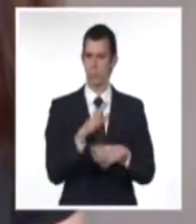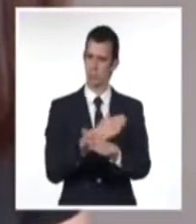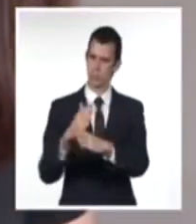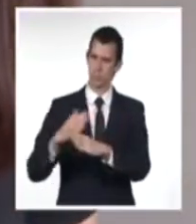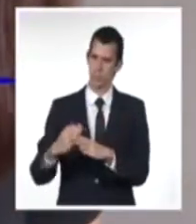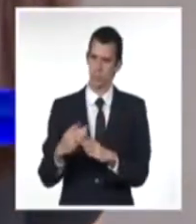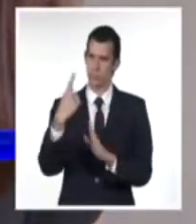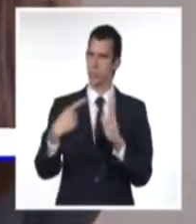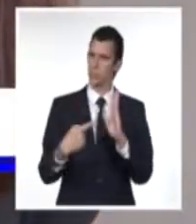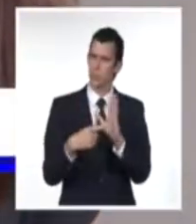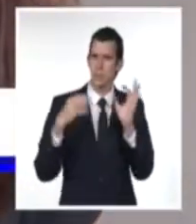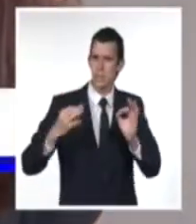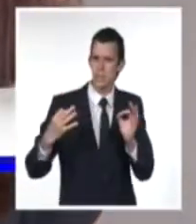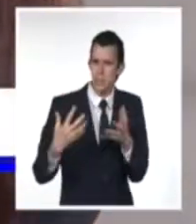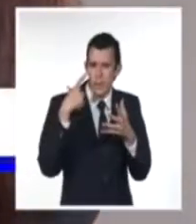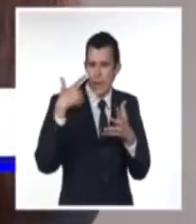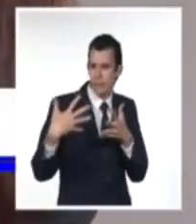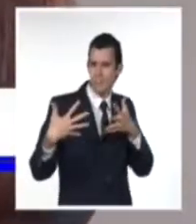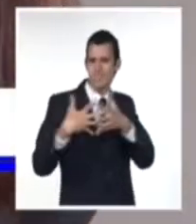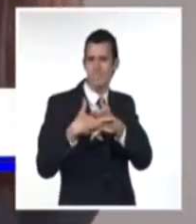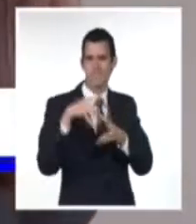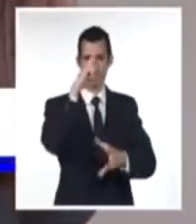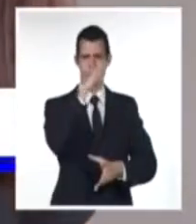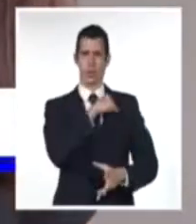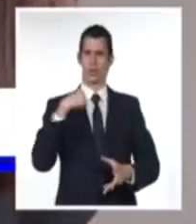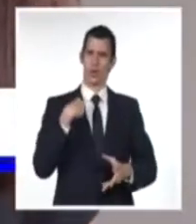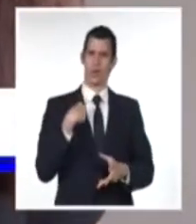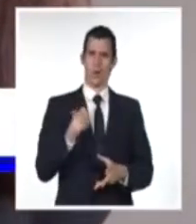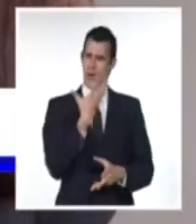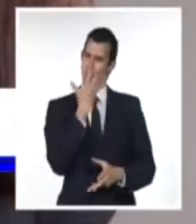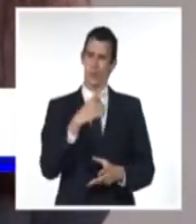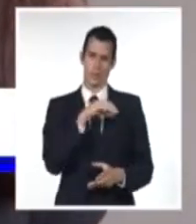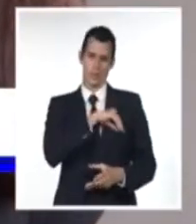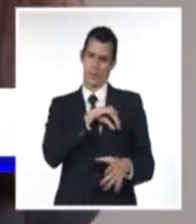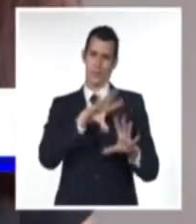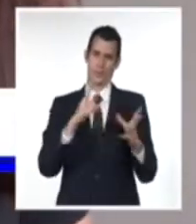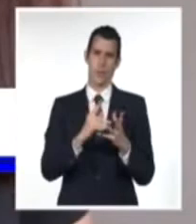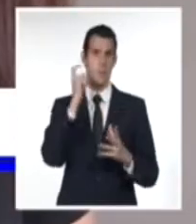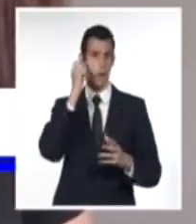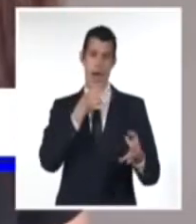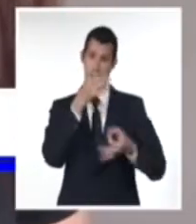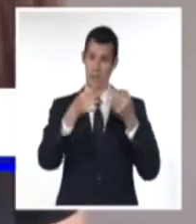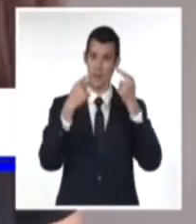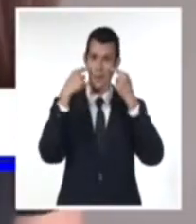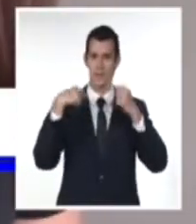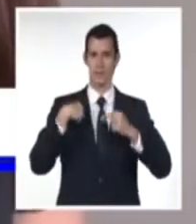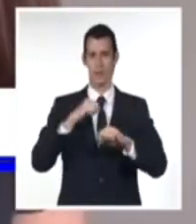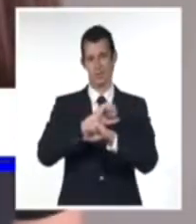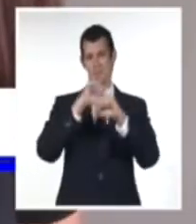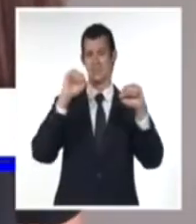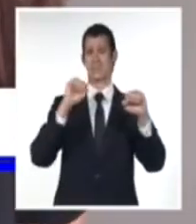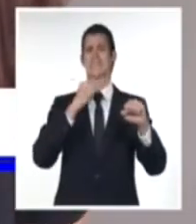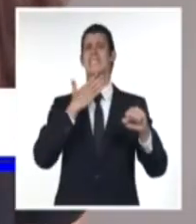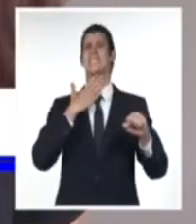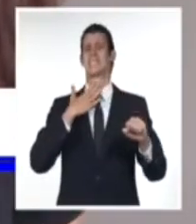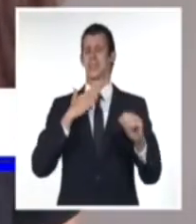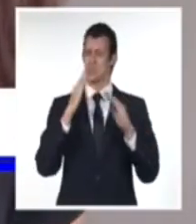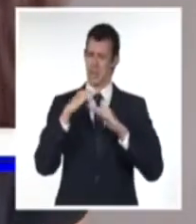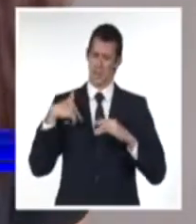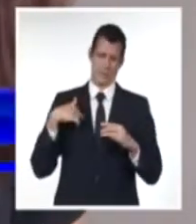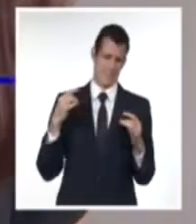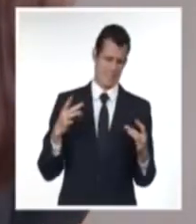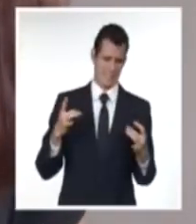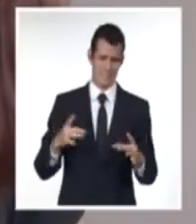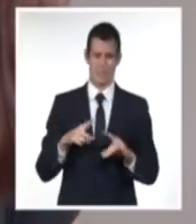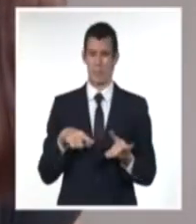Aunque yo despierte en la mañana que no quiero venir, con solo recordar aquí cómo soy tratada, me provoca venir, o sea,